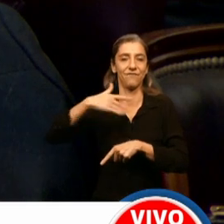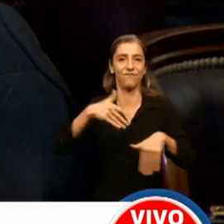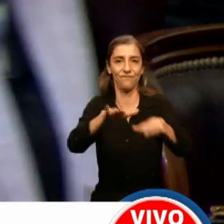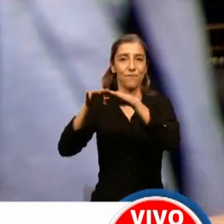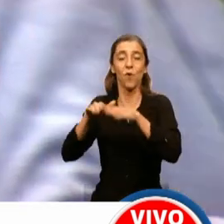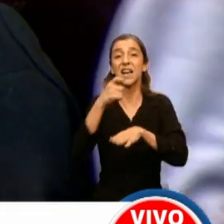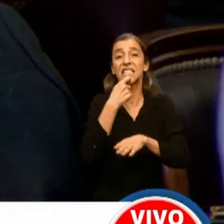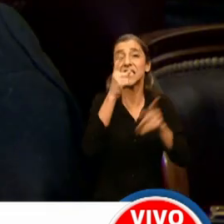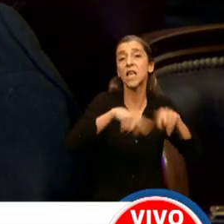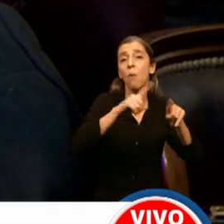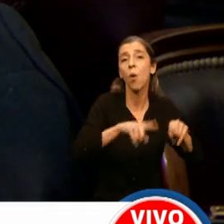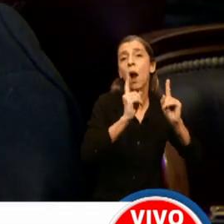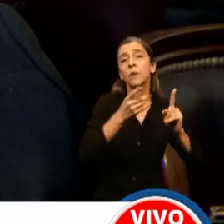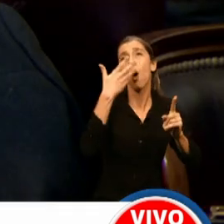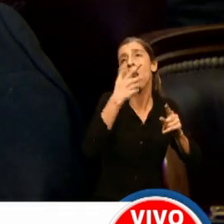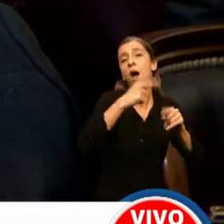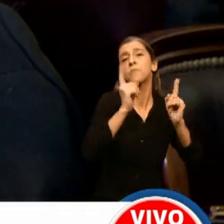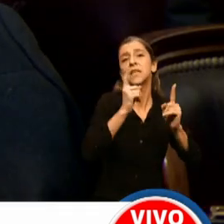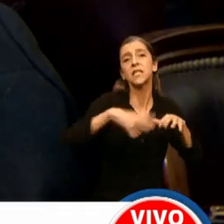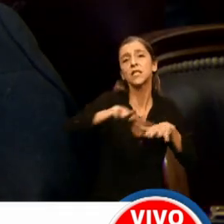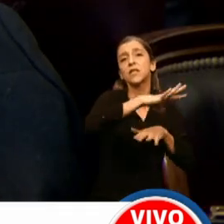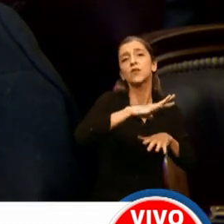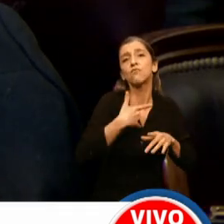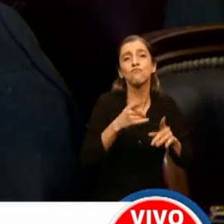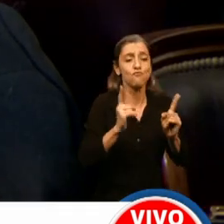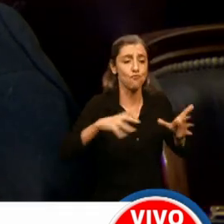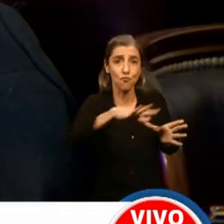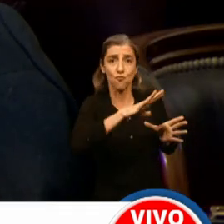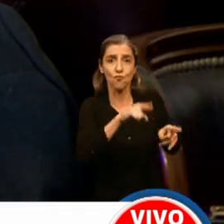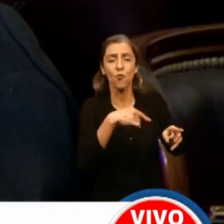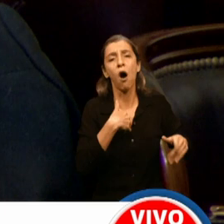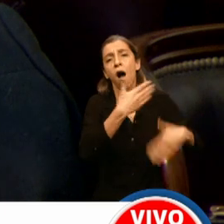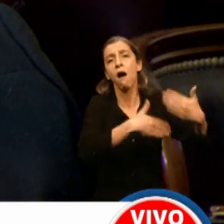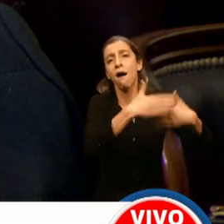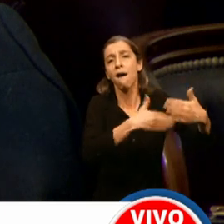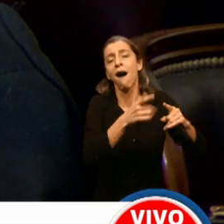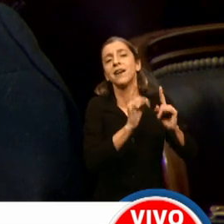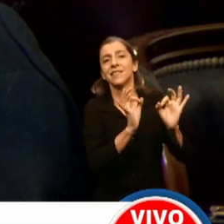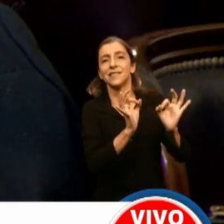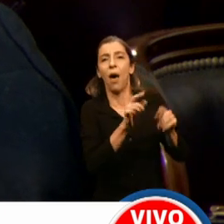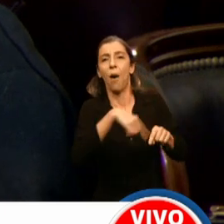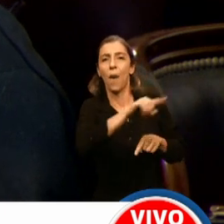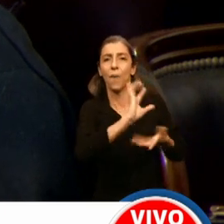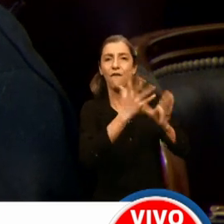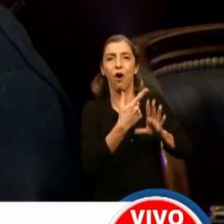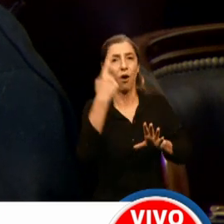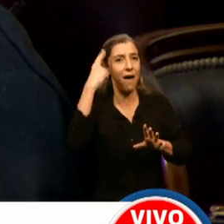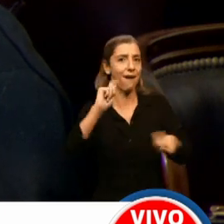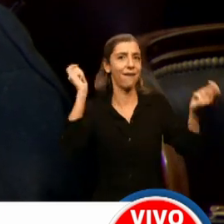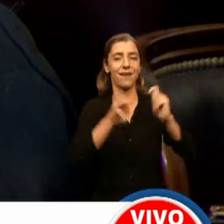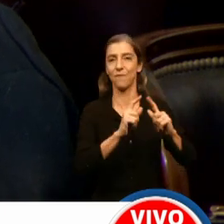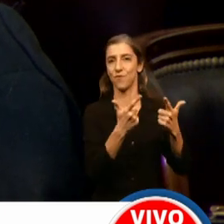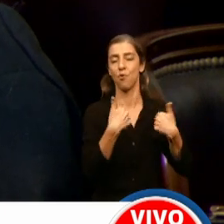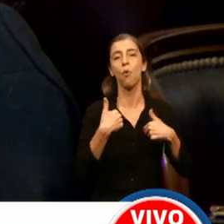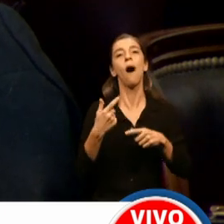hablan unos pocos o los mismos o todos del mismo lugar o procedencia es imposible generar transformaciones